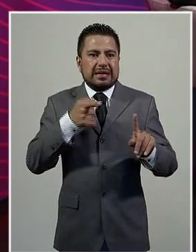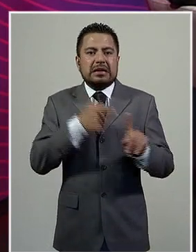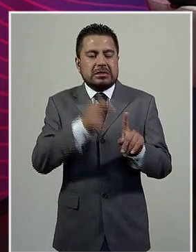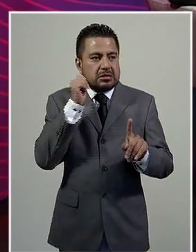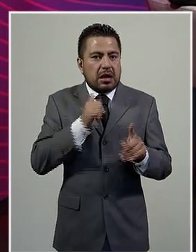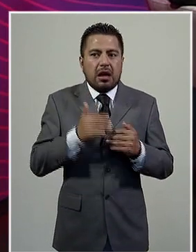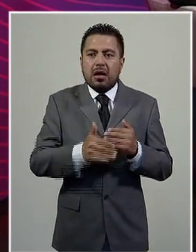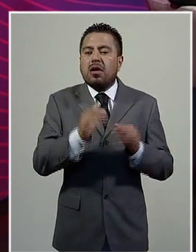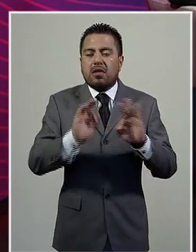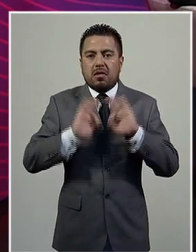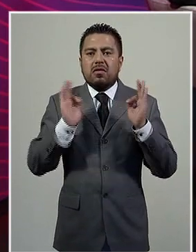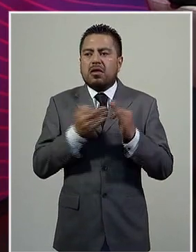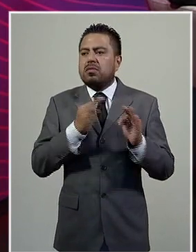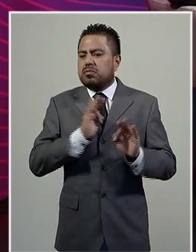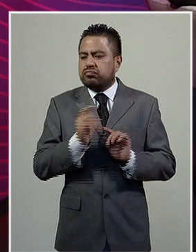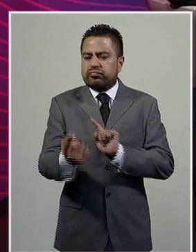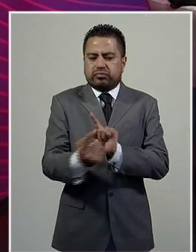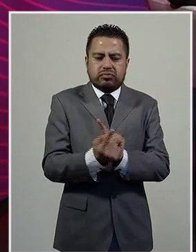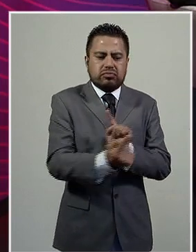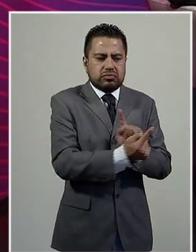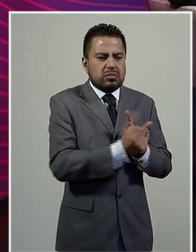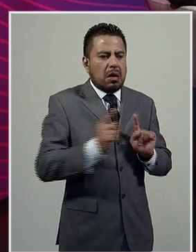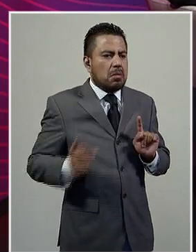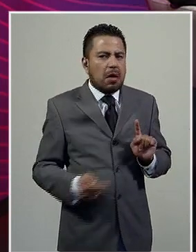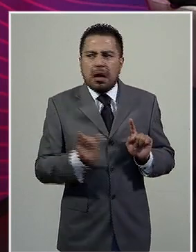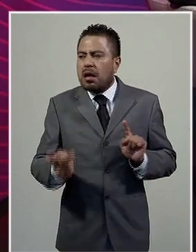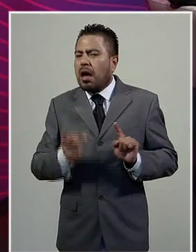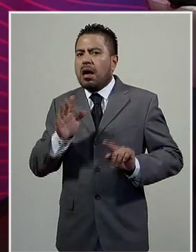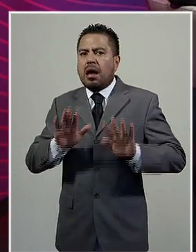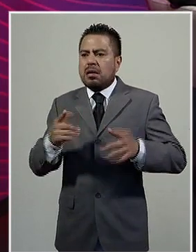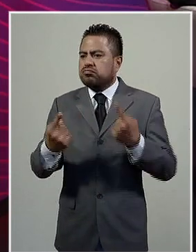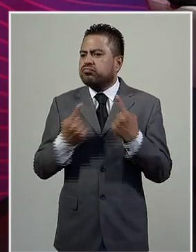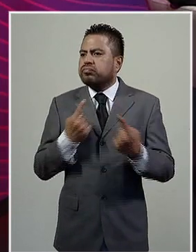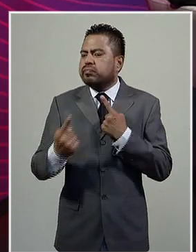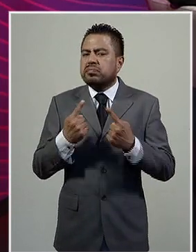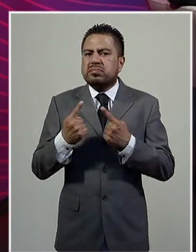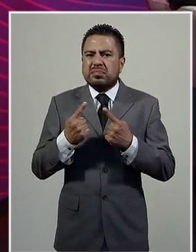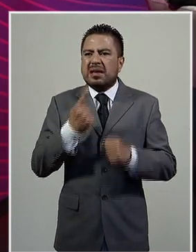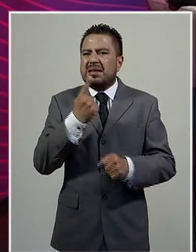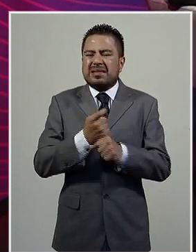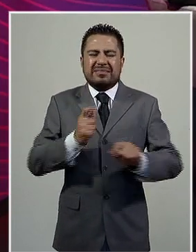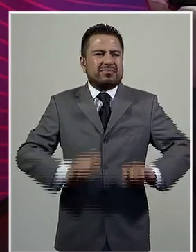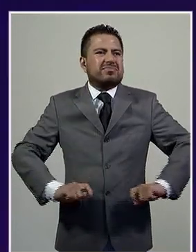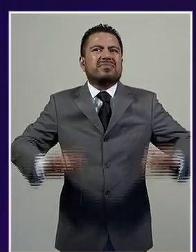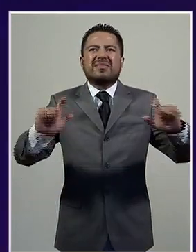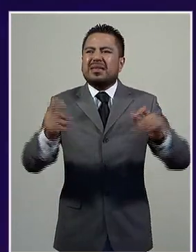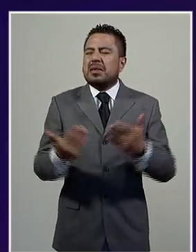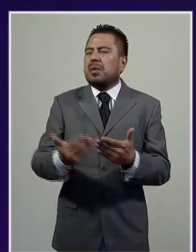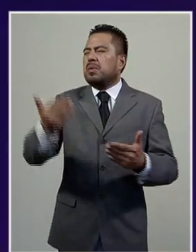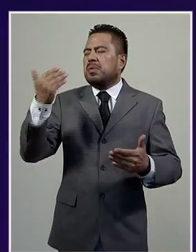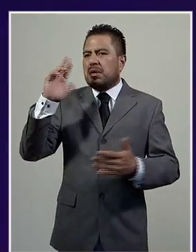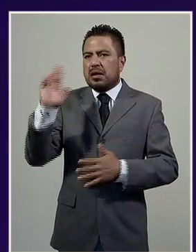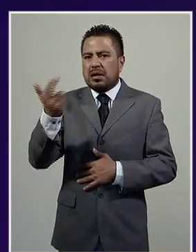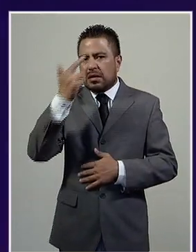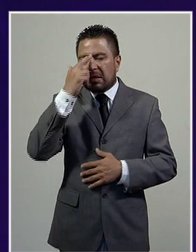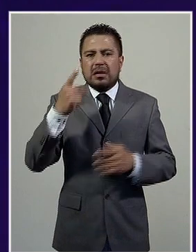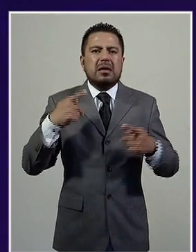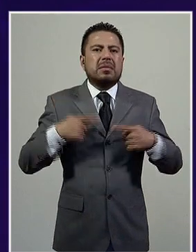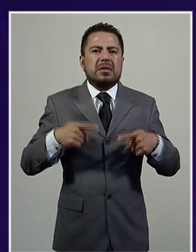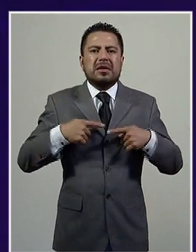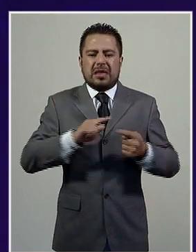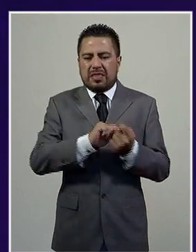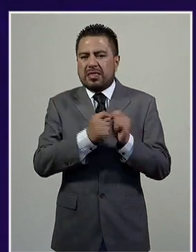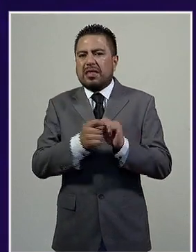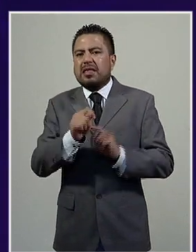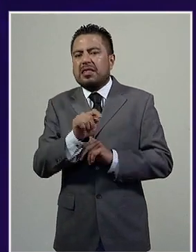es una manera de acercarse con el otro, preguntarle, ¿no? Hablábamos en uno de los primeros programas con un chico trans que nos